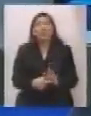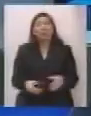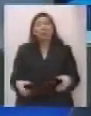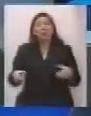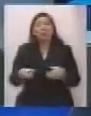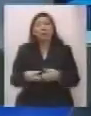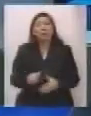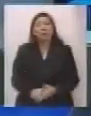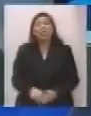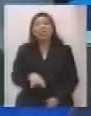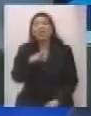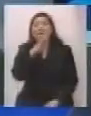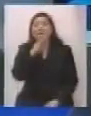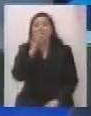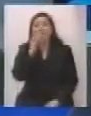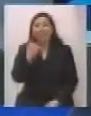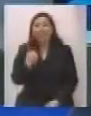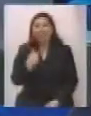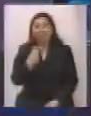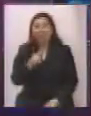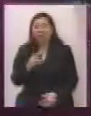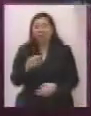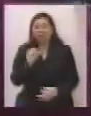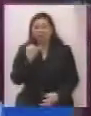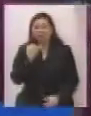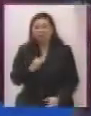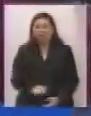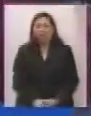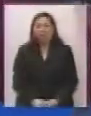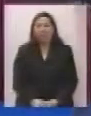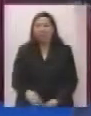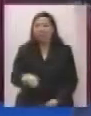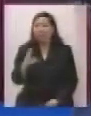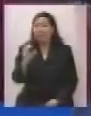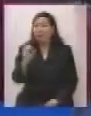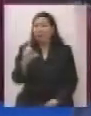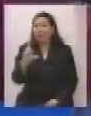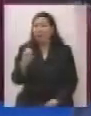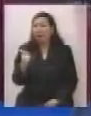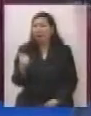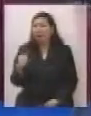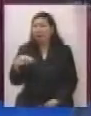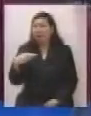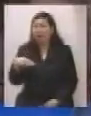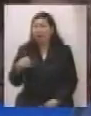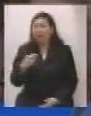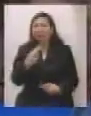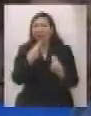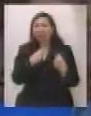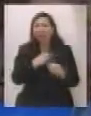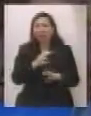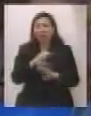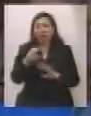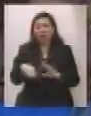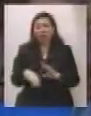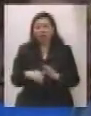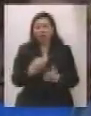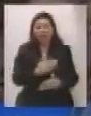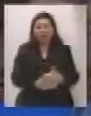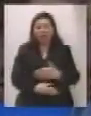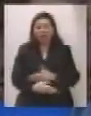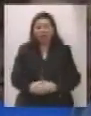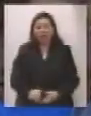comisión de la mujer tenemos el informe fernando bolaños explicó entre otros temas el rol del conadis en materia de discapacidad